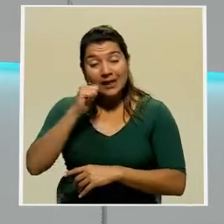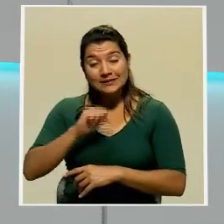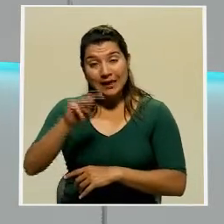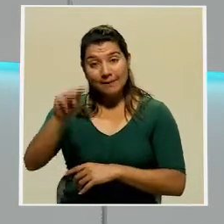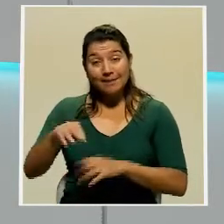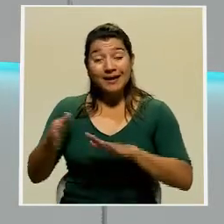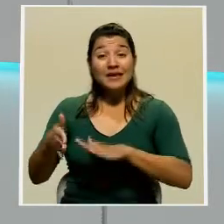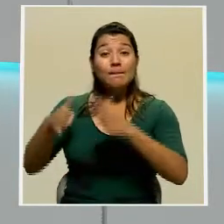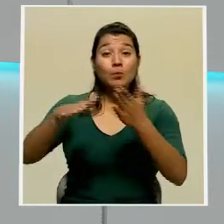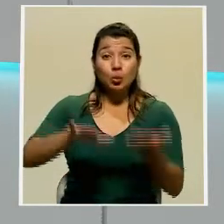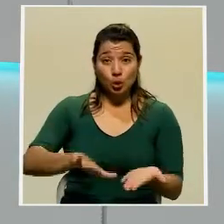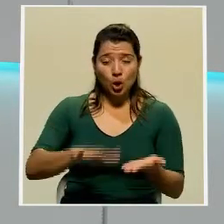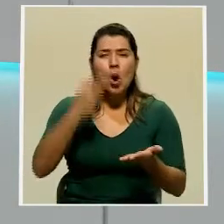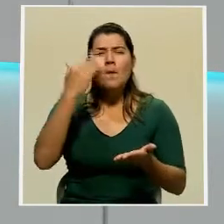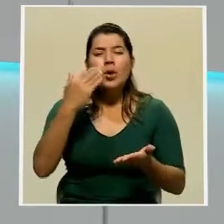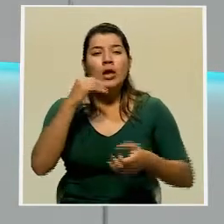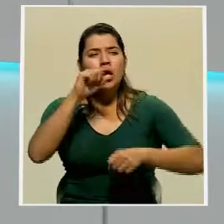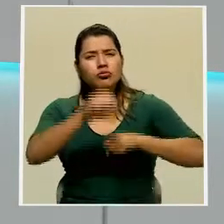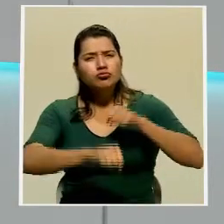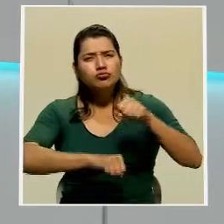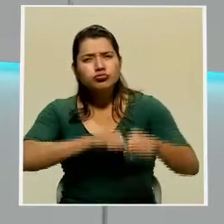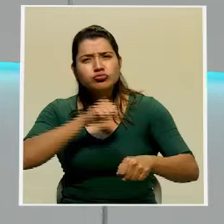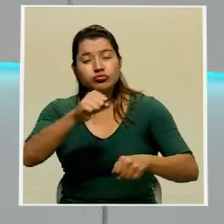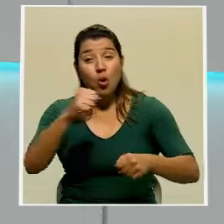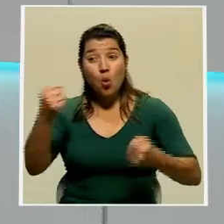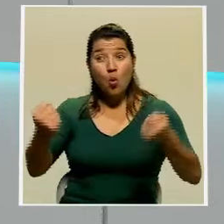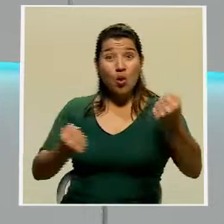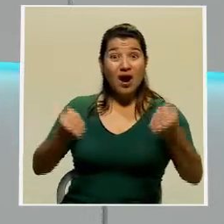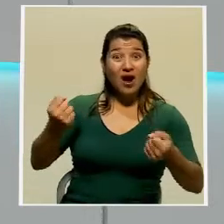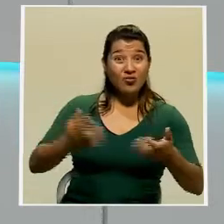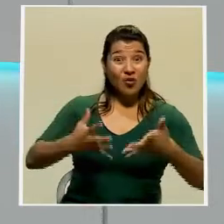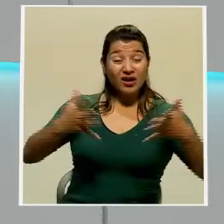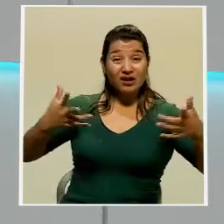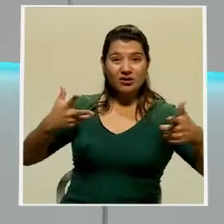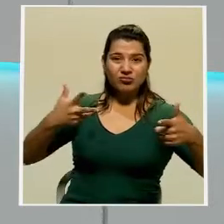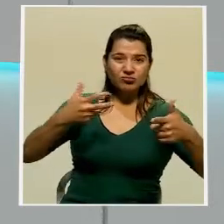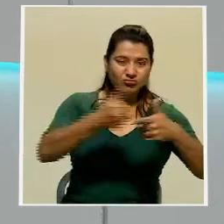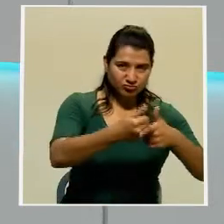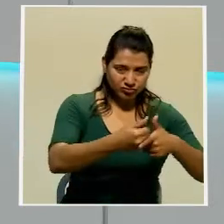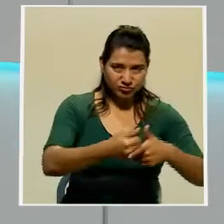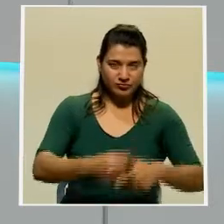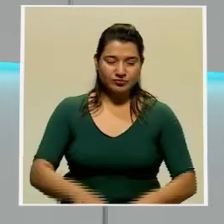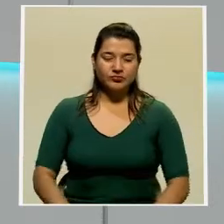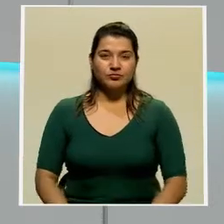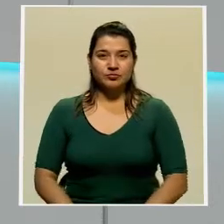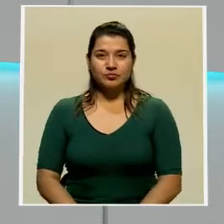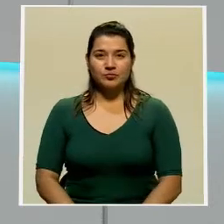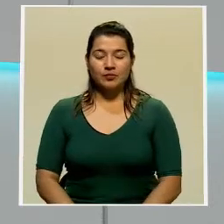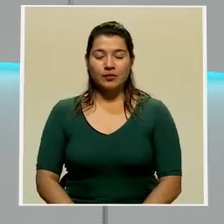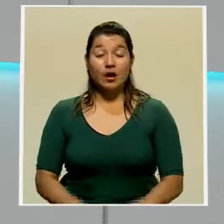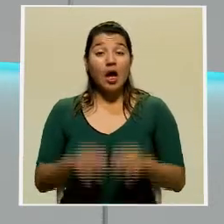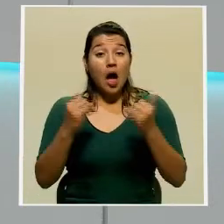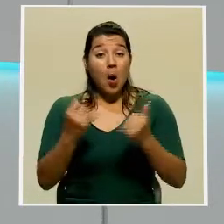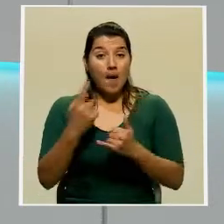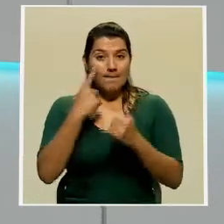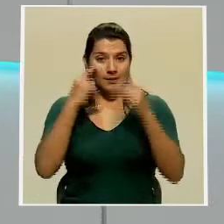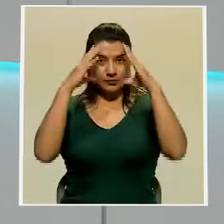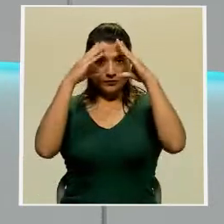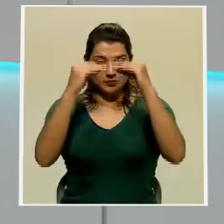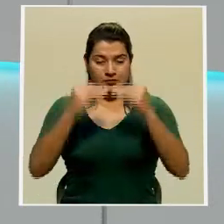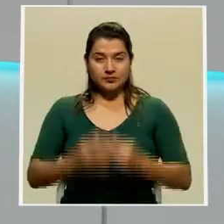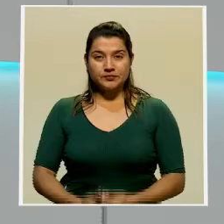ser embestida por un vehículo de carga pesada mientras circulaba con su bicicleta. Vamos a ver la